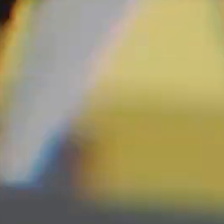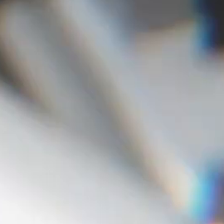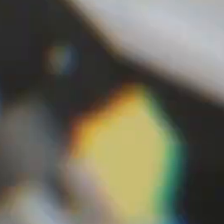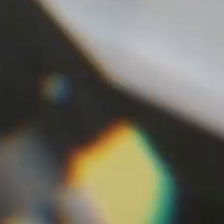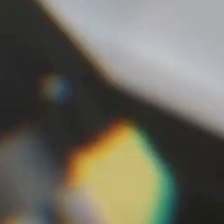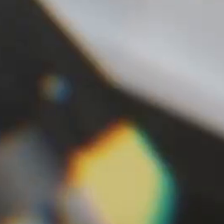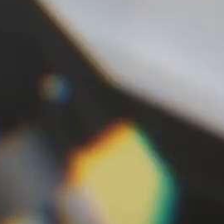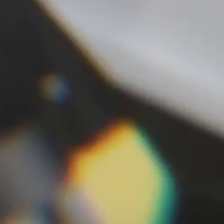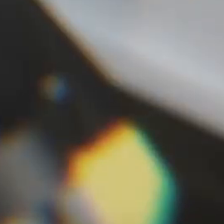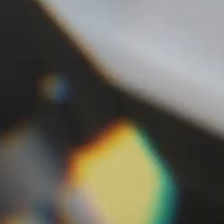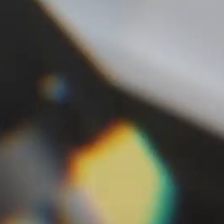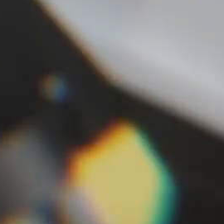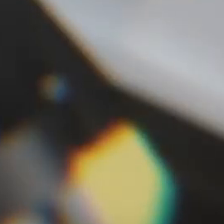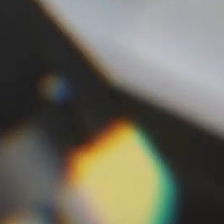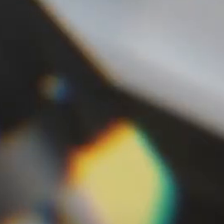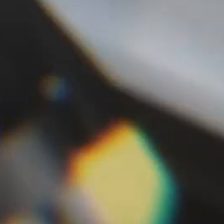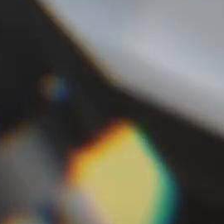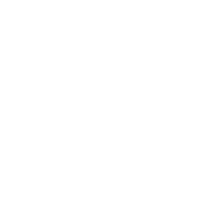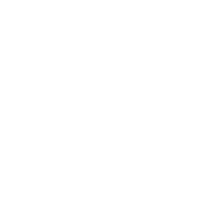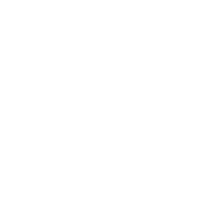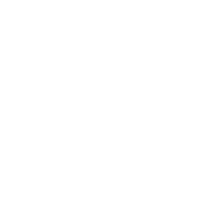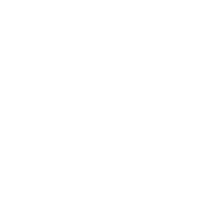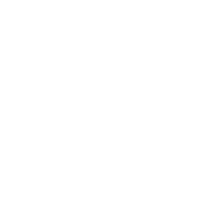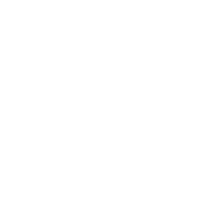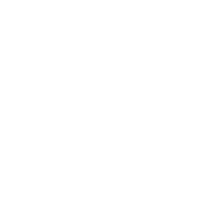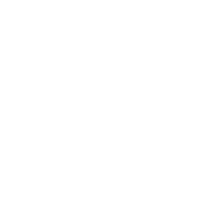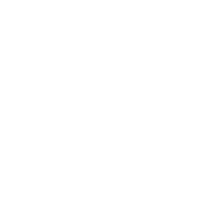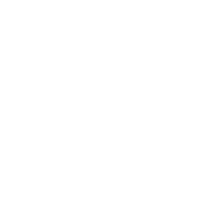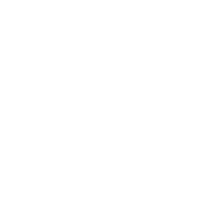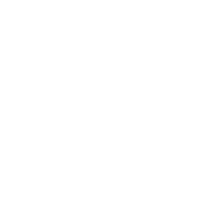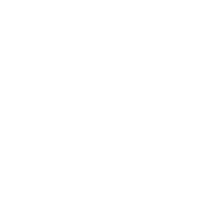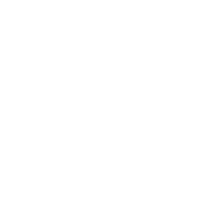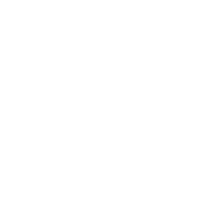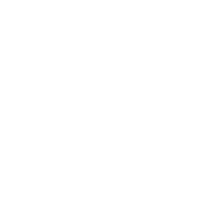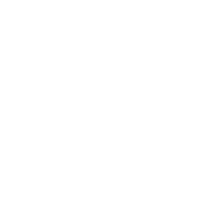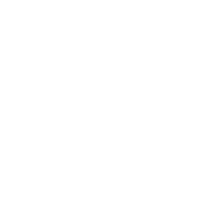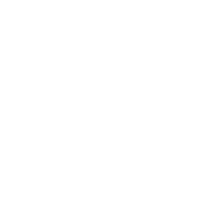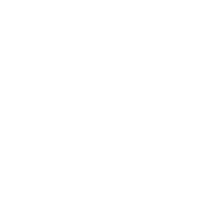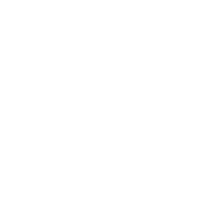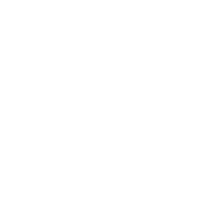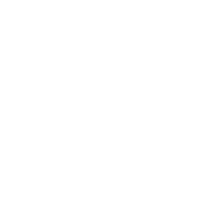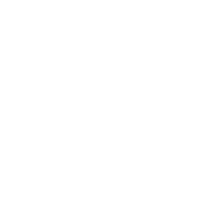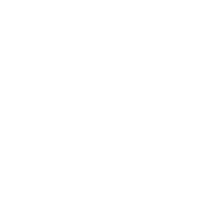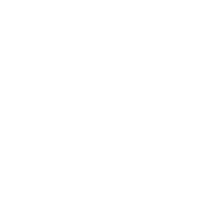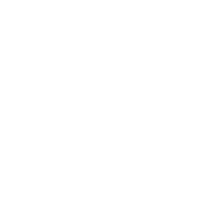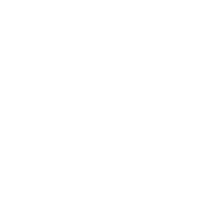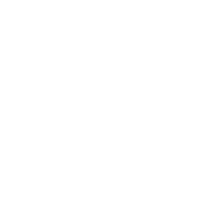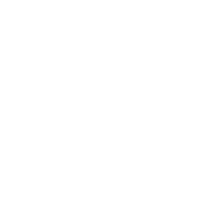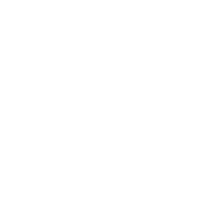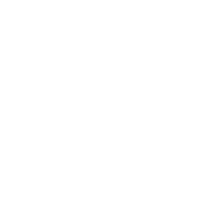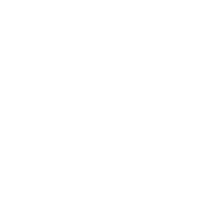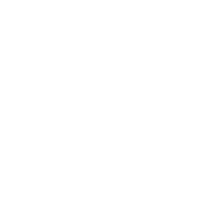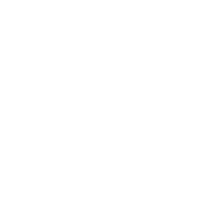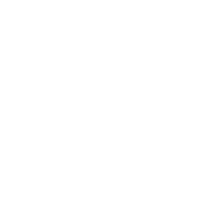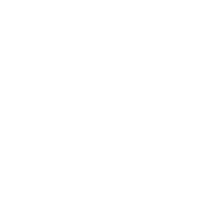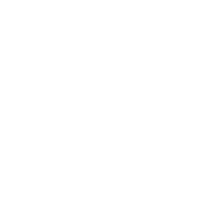forma progresiva el de adelante sin bloquear los frenos. Utiliza ambos frenos. El chasis sos vos. Un mensaje de la Policía de Tránsito. Mopico Sevi.